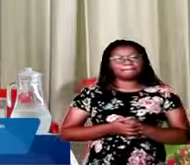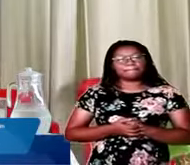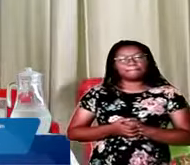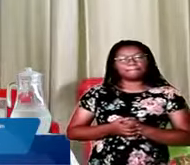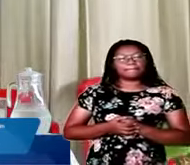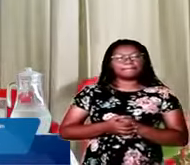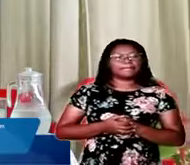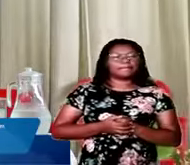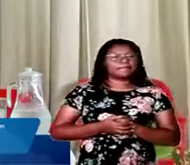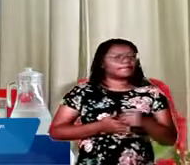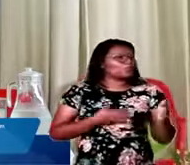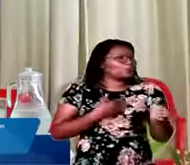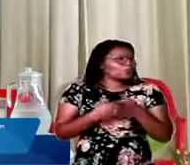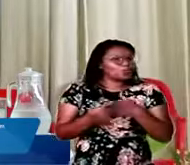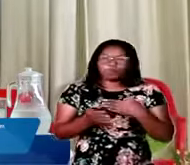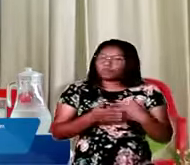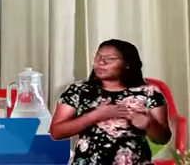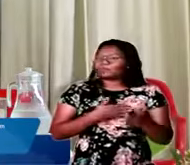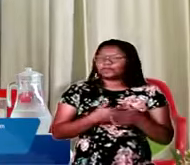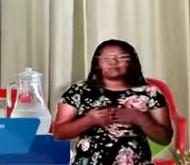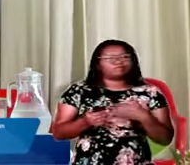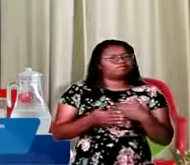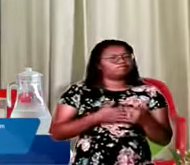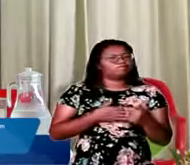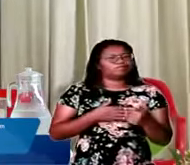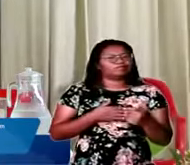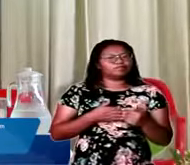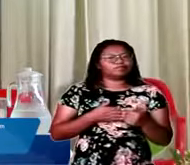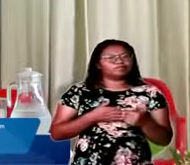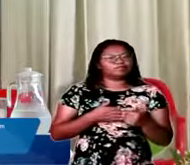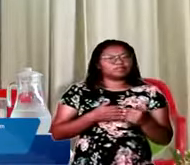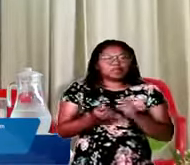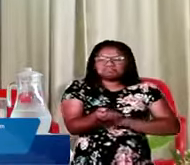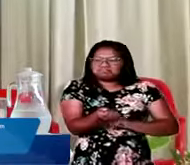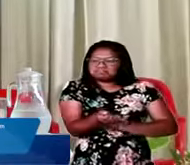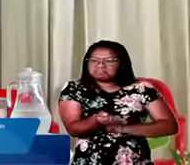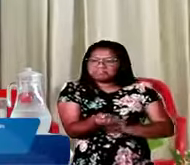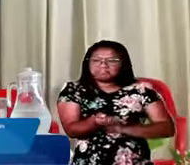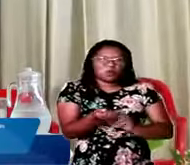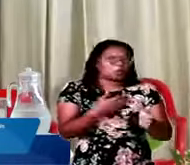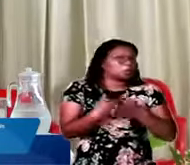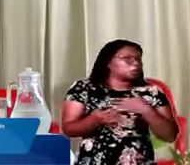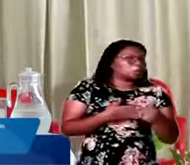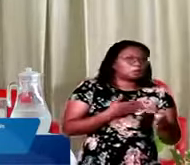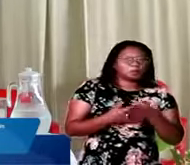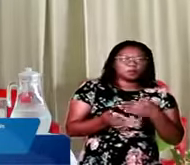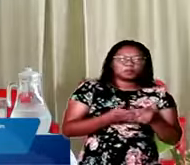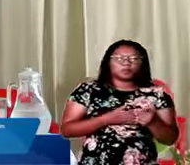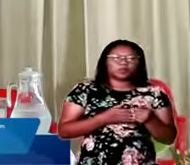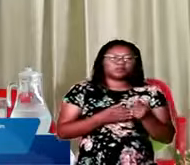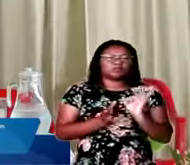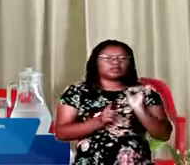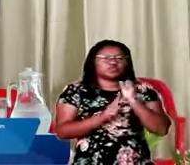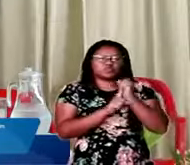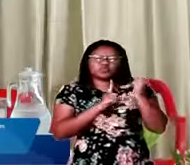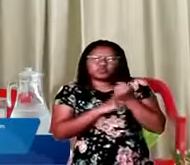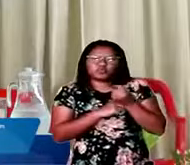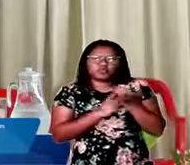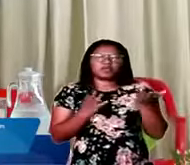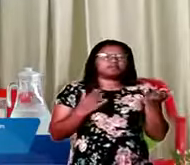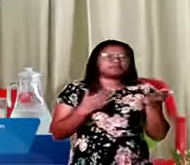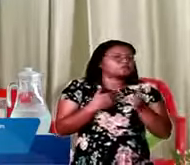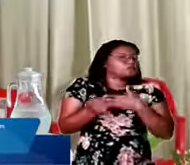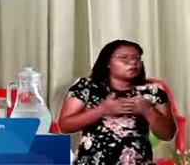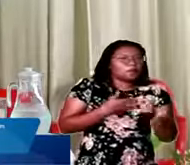que no importa la raza, que no importa la clase social, que no importa